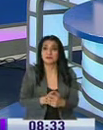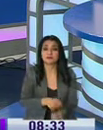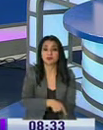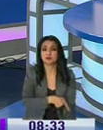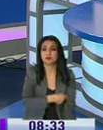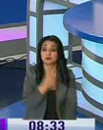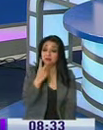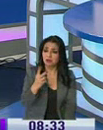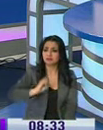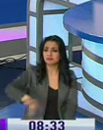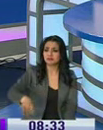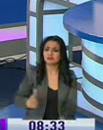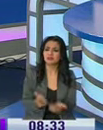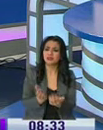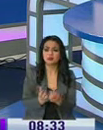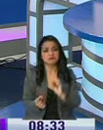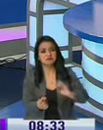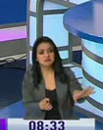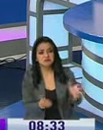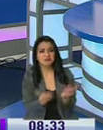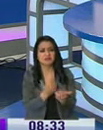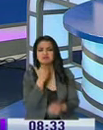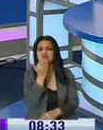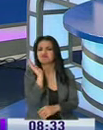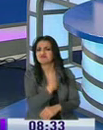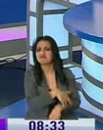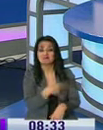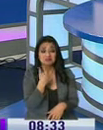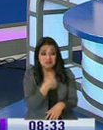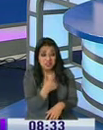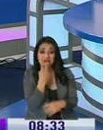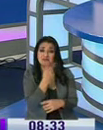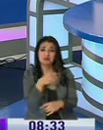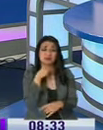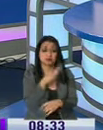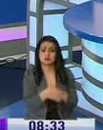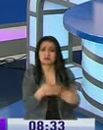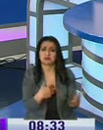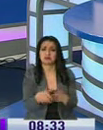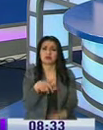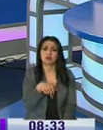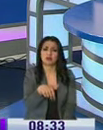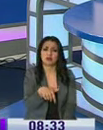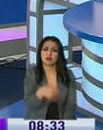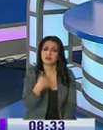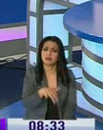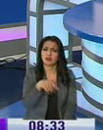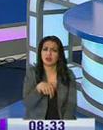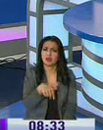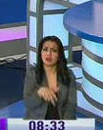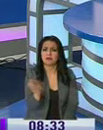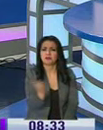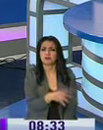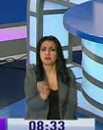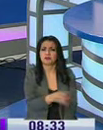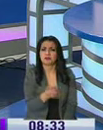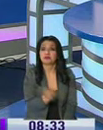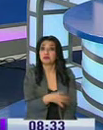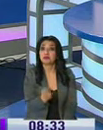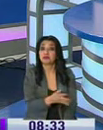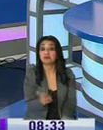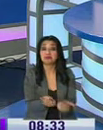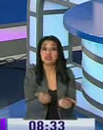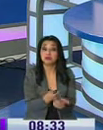acostumbrando a que, es que me importa, está la basura arrojada y no nos importa y seguimos caminando sobre acumulándola. Y botamos. Y